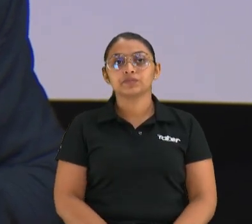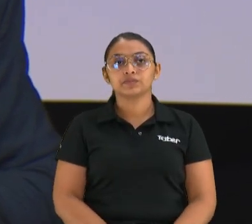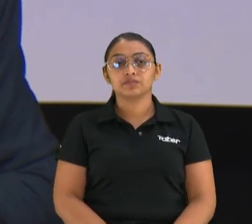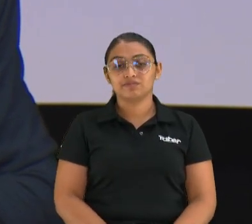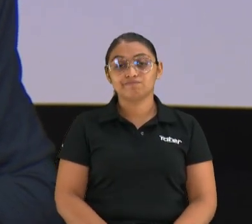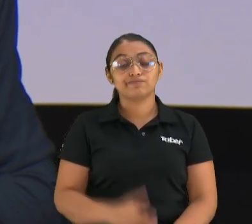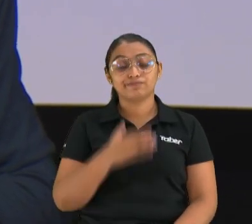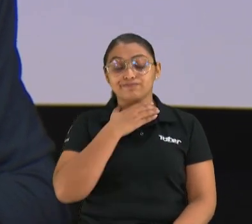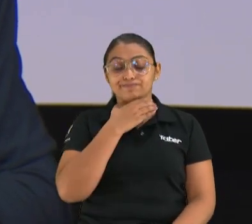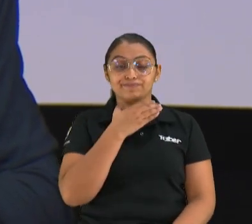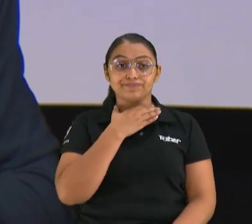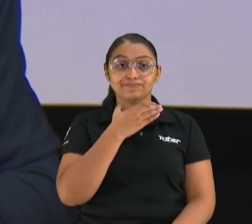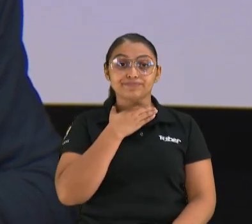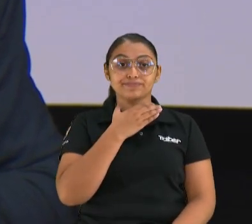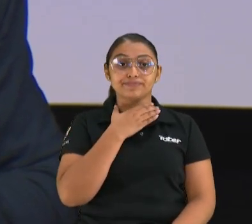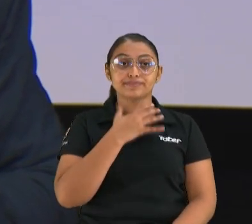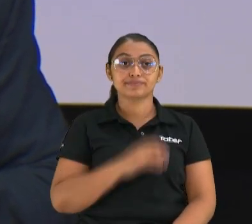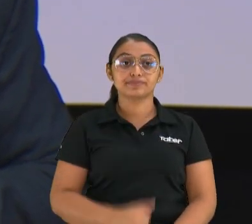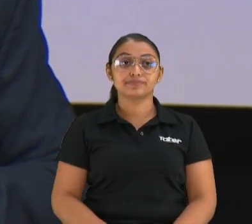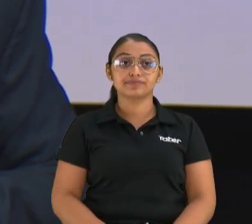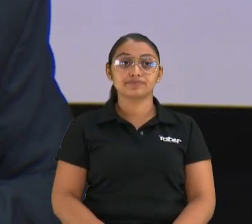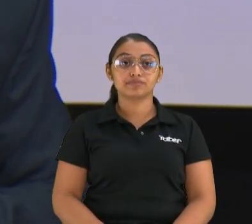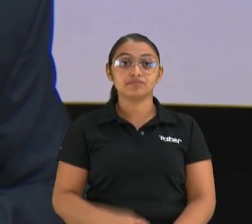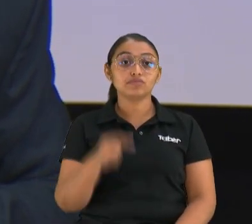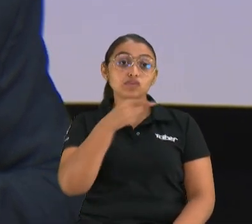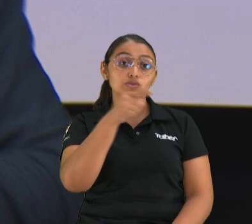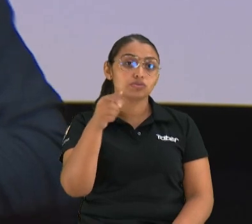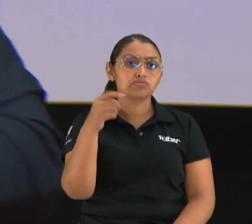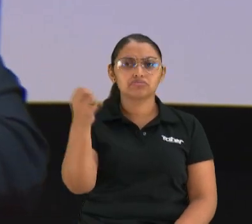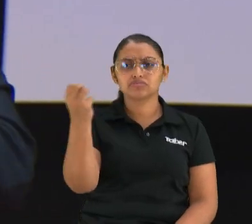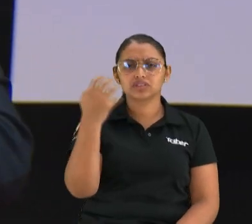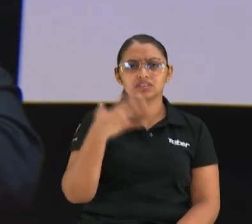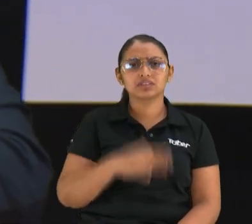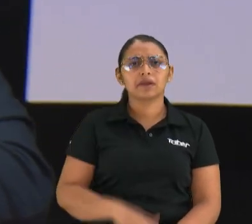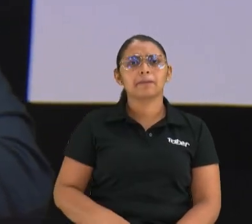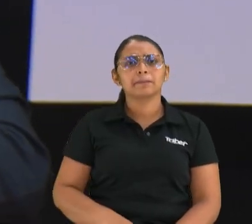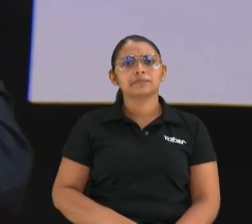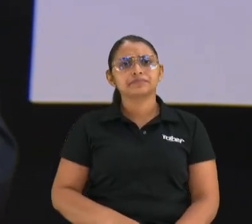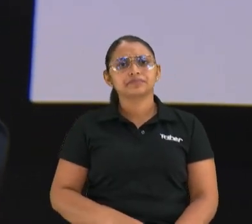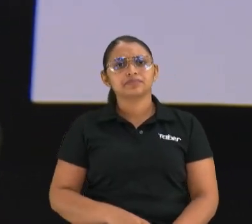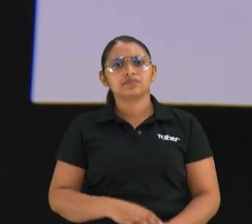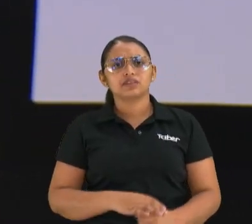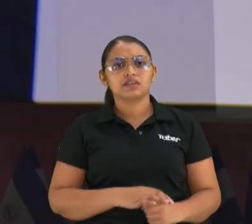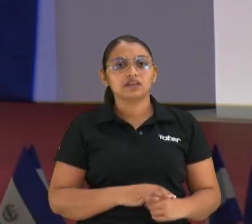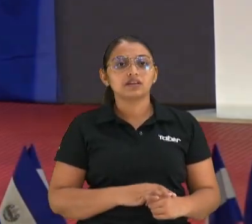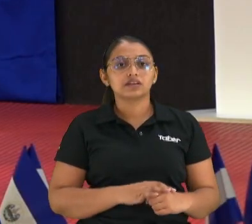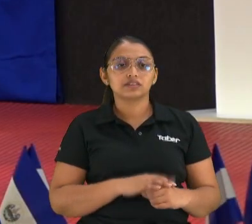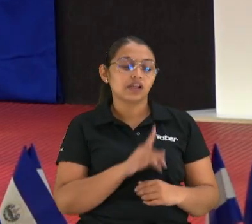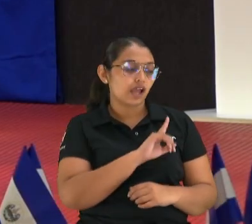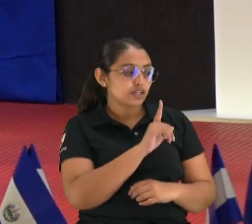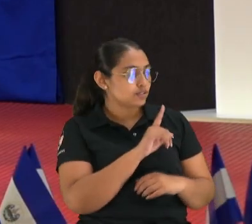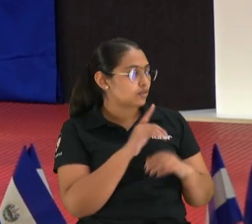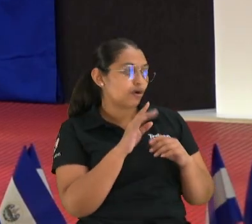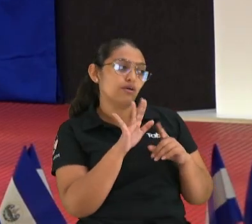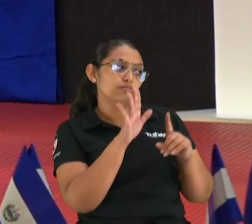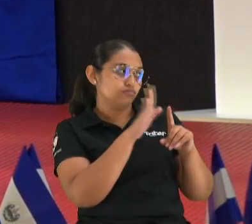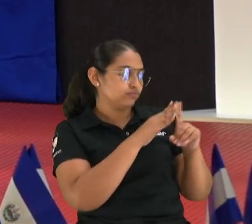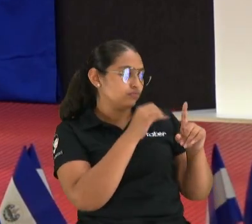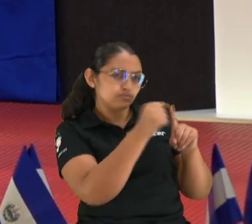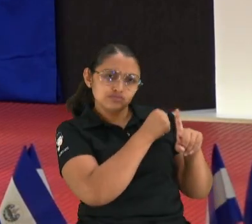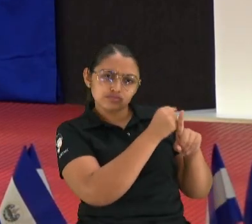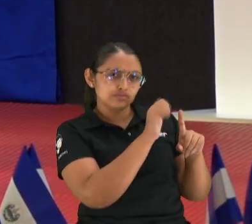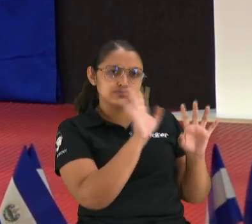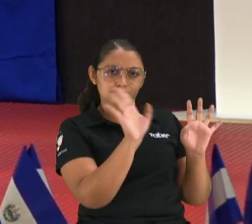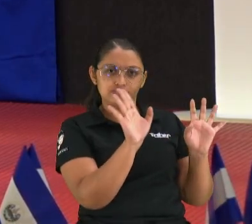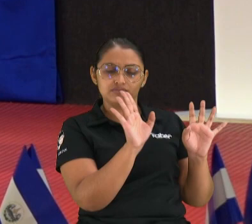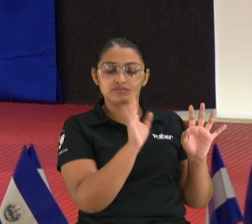duro Y usted le dice mira fulano no la trastes así No mira papá no es así